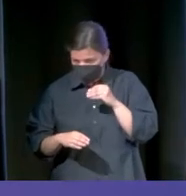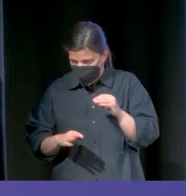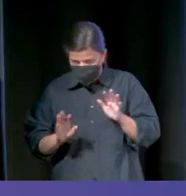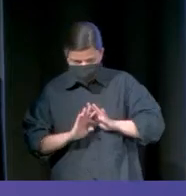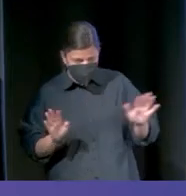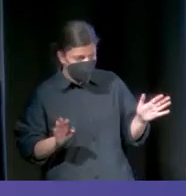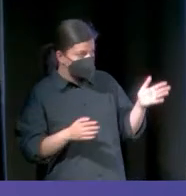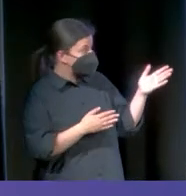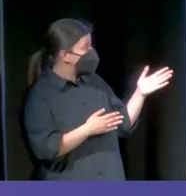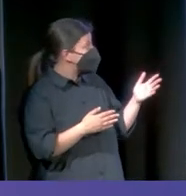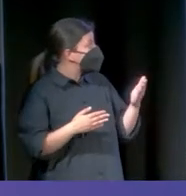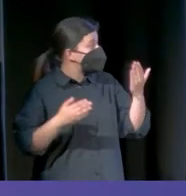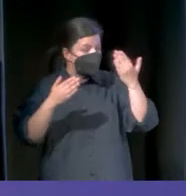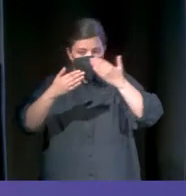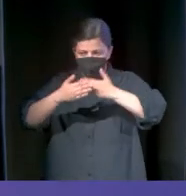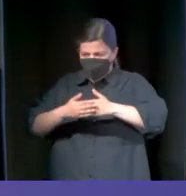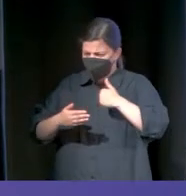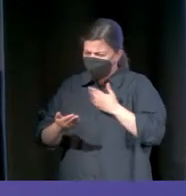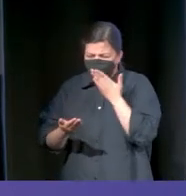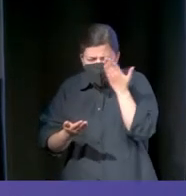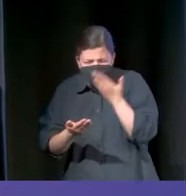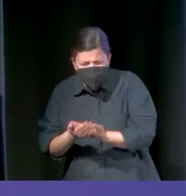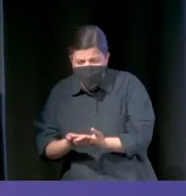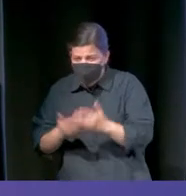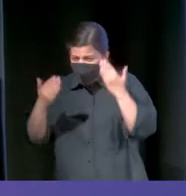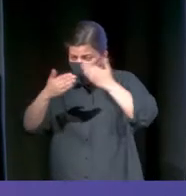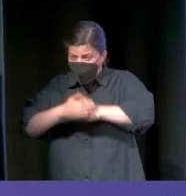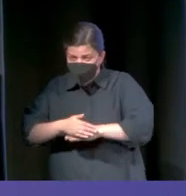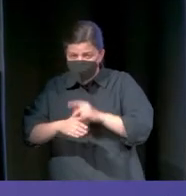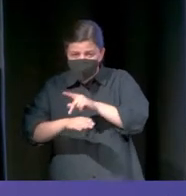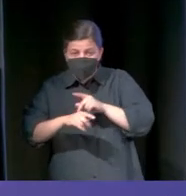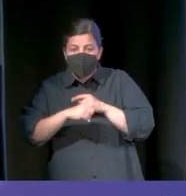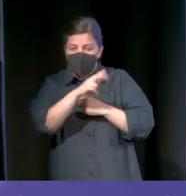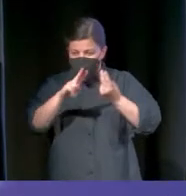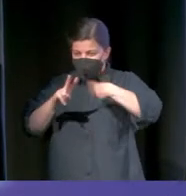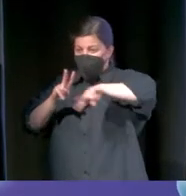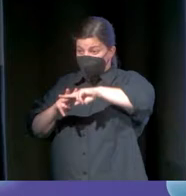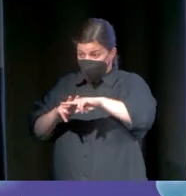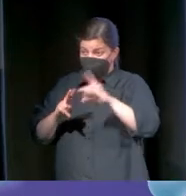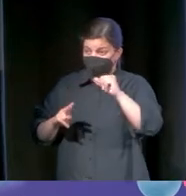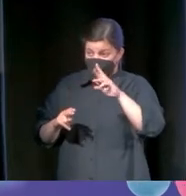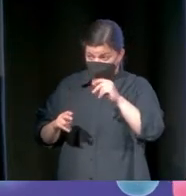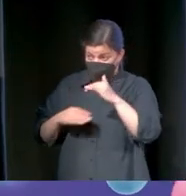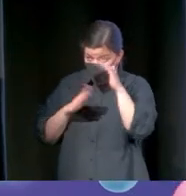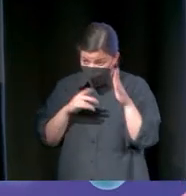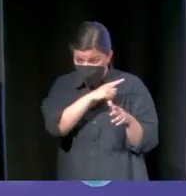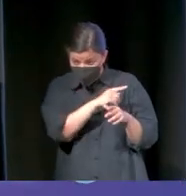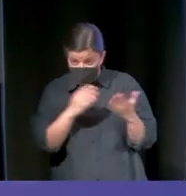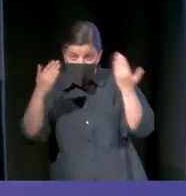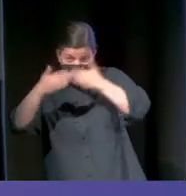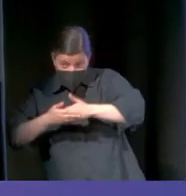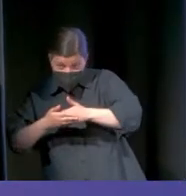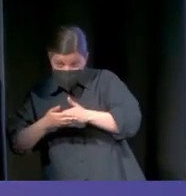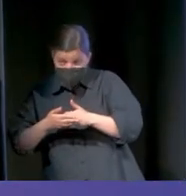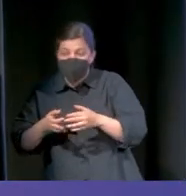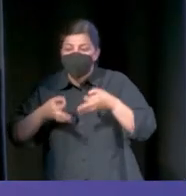tatuarse en la noche esto que estaba muy aburrida por las noches y entonces aquí van las cartas de hábitat atento a si te gustan a night porque